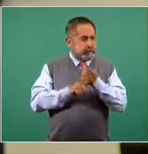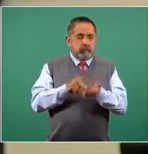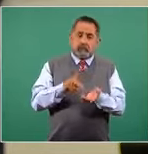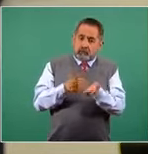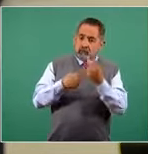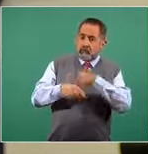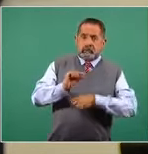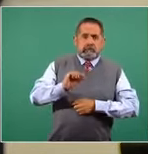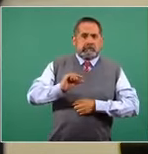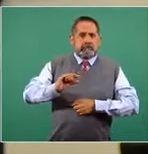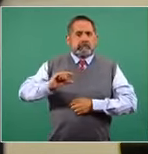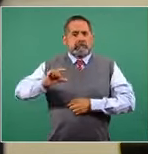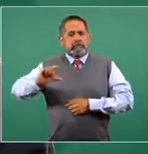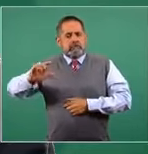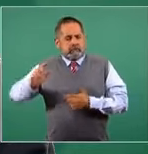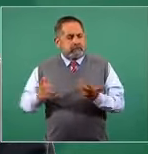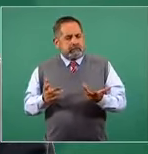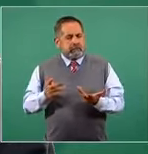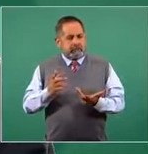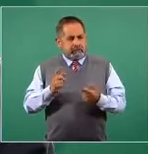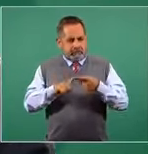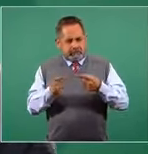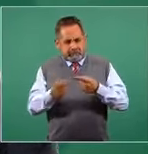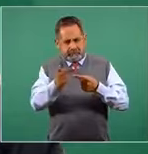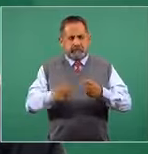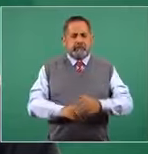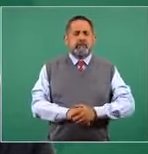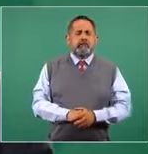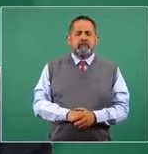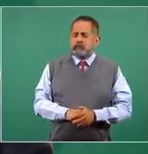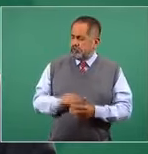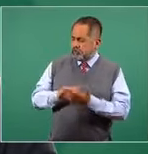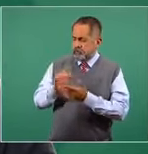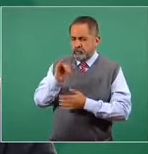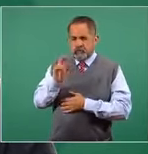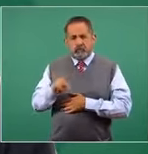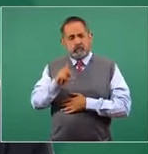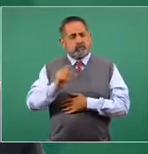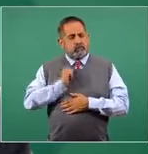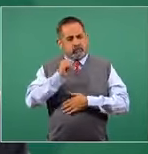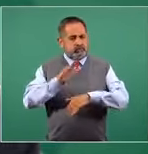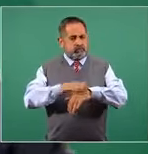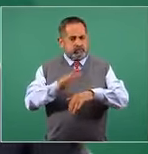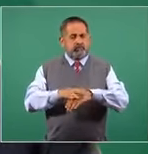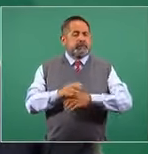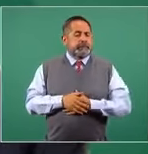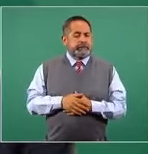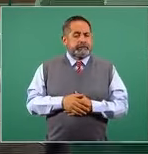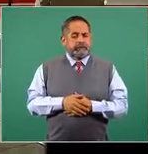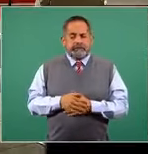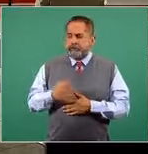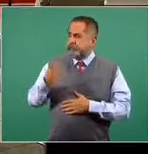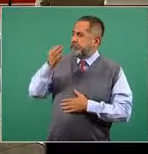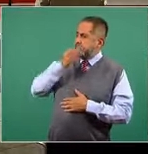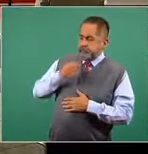hay leve este incremento. Esa sería mi primera pregunta. Muchas gracias, Juan. Aquí aprovecho para cumplir lo que me